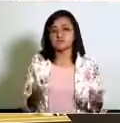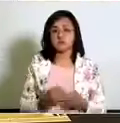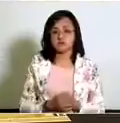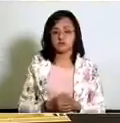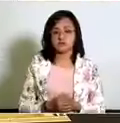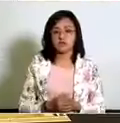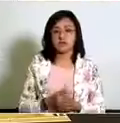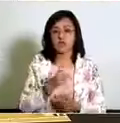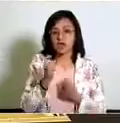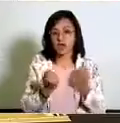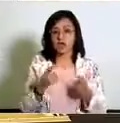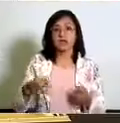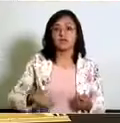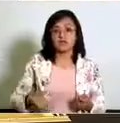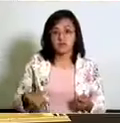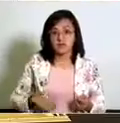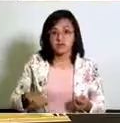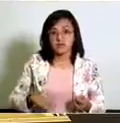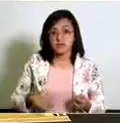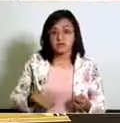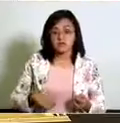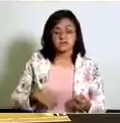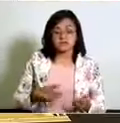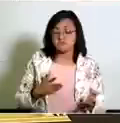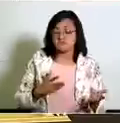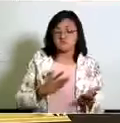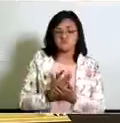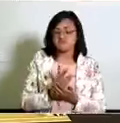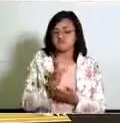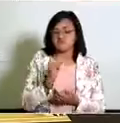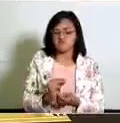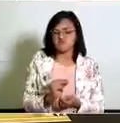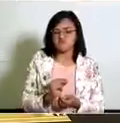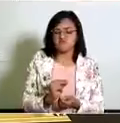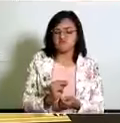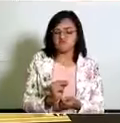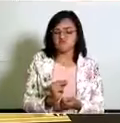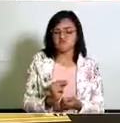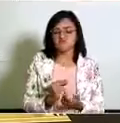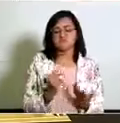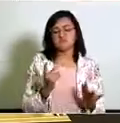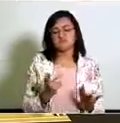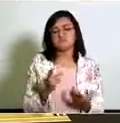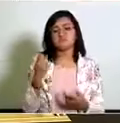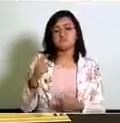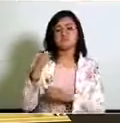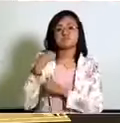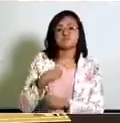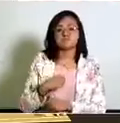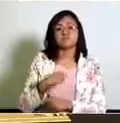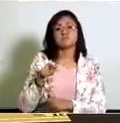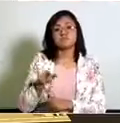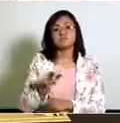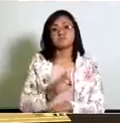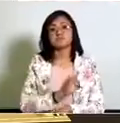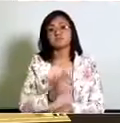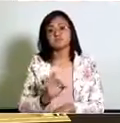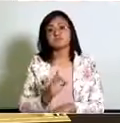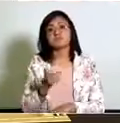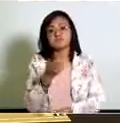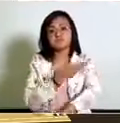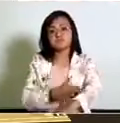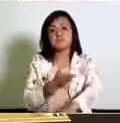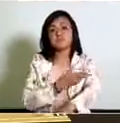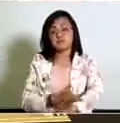hay una interesada que impugne esa razón será la autoridad competente la que lo